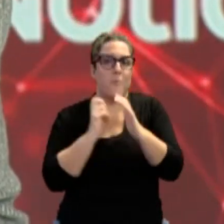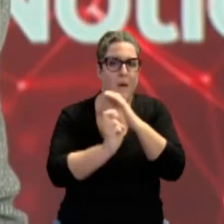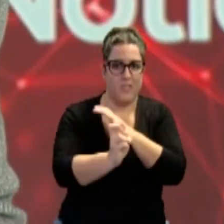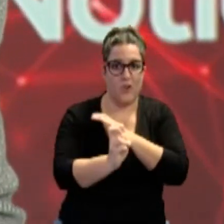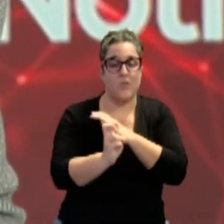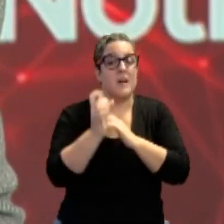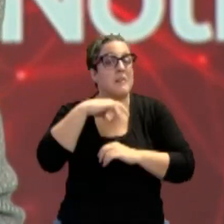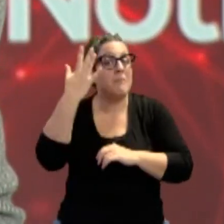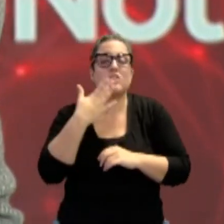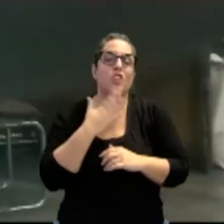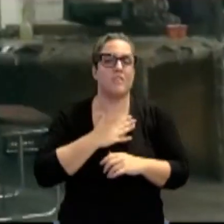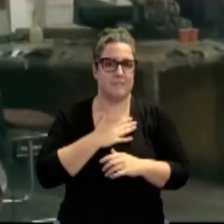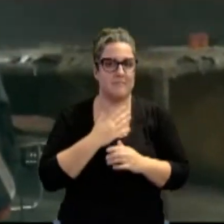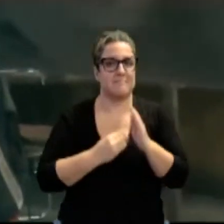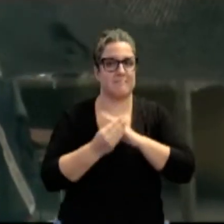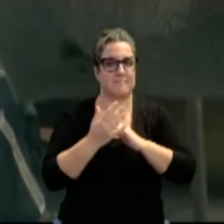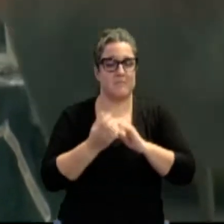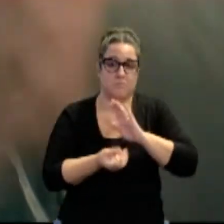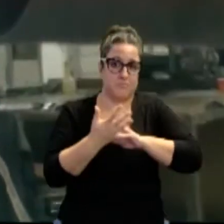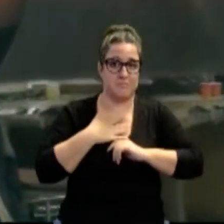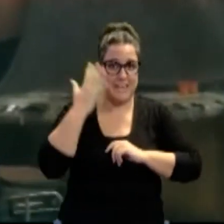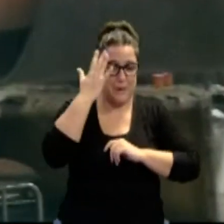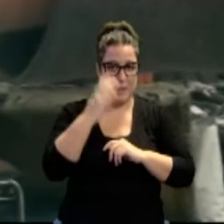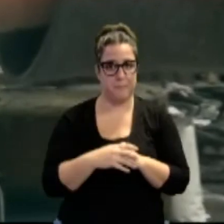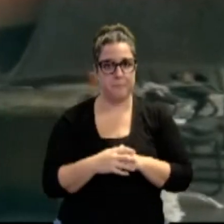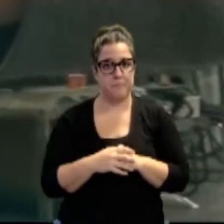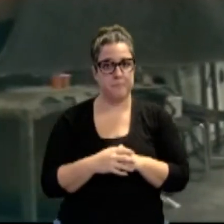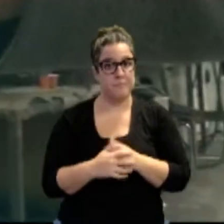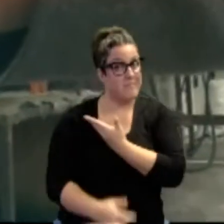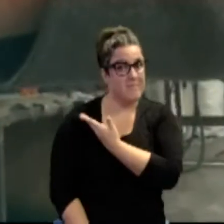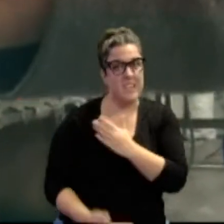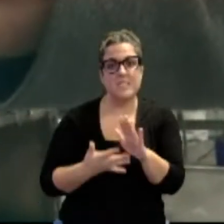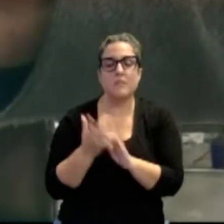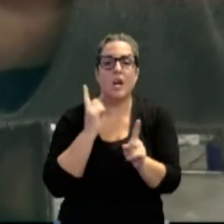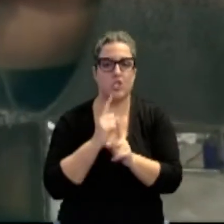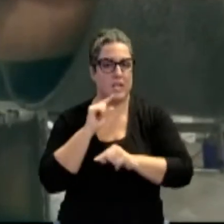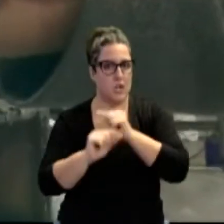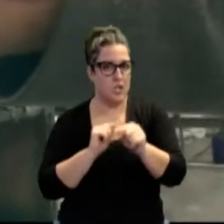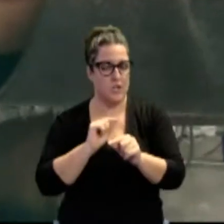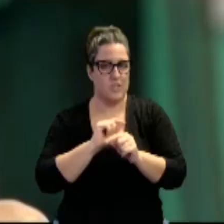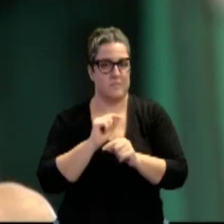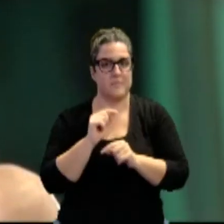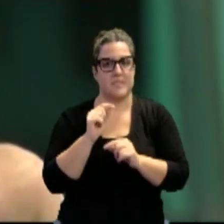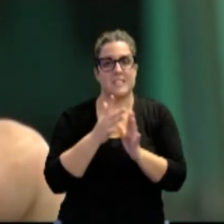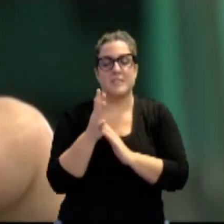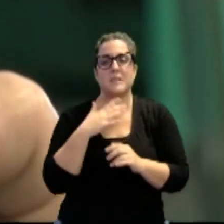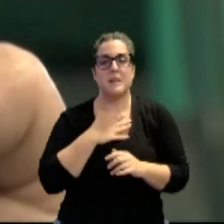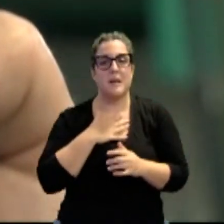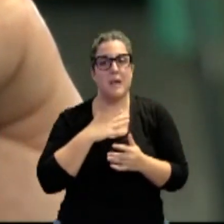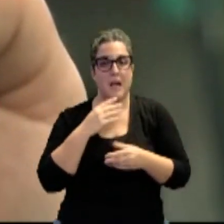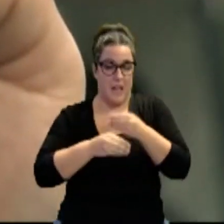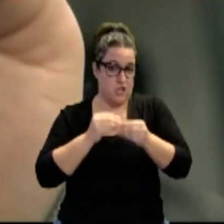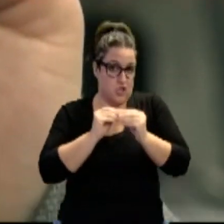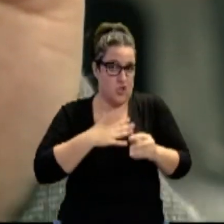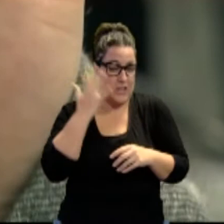navarro. Es un nuevo escudo frente al COVID. Se trata de un agarre portátil made in Navarra que permite sujetar las barras